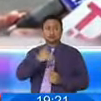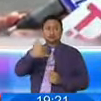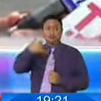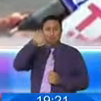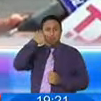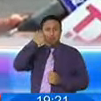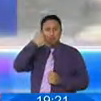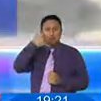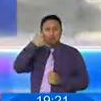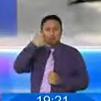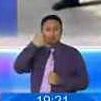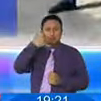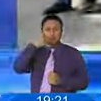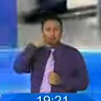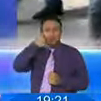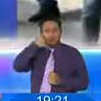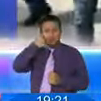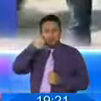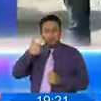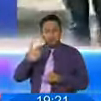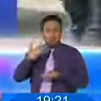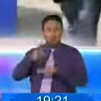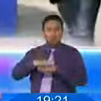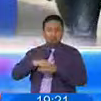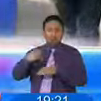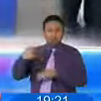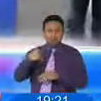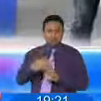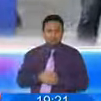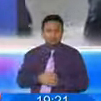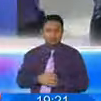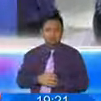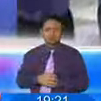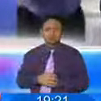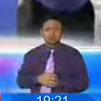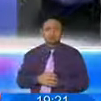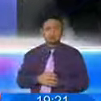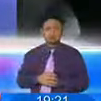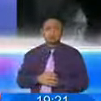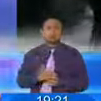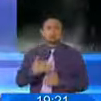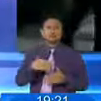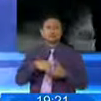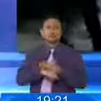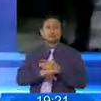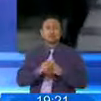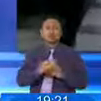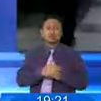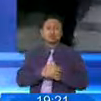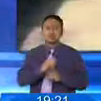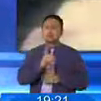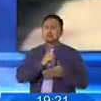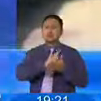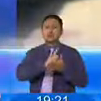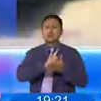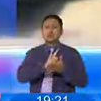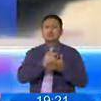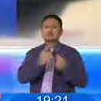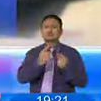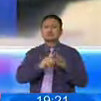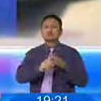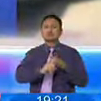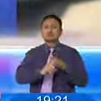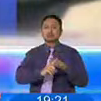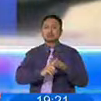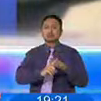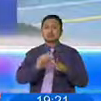pues de teléfono indicando pues que teníamos unos cuantos minutos para evacuar porque